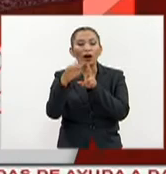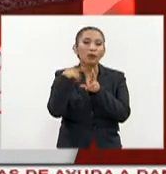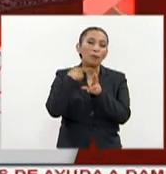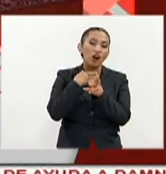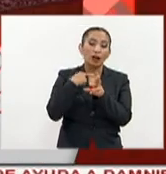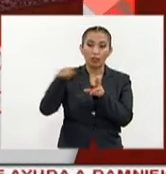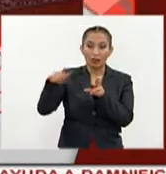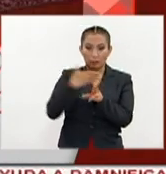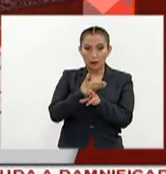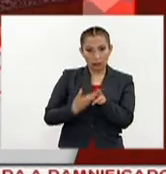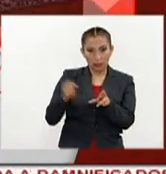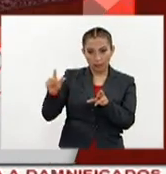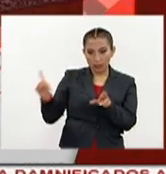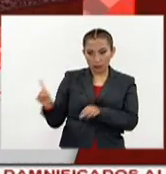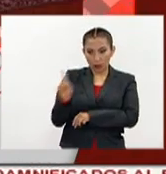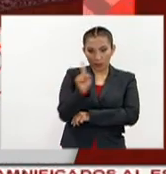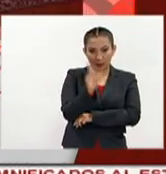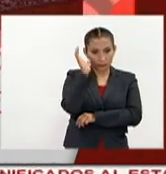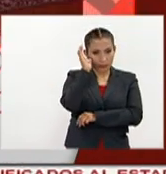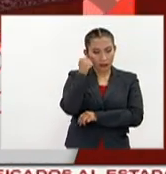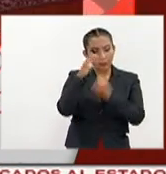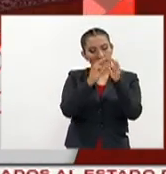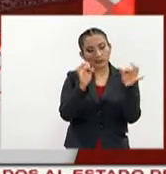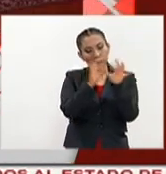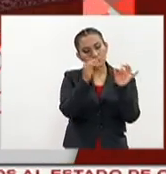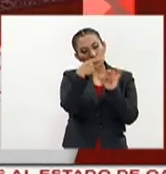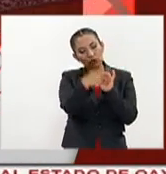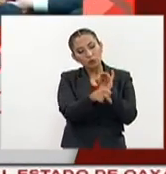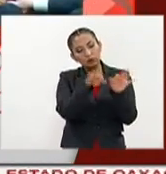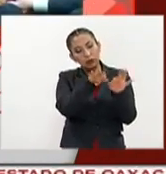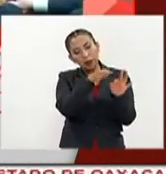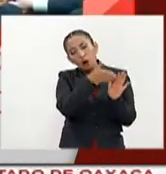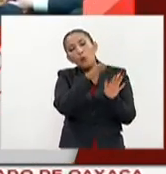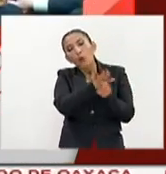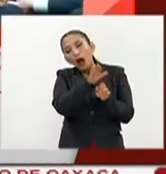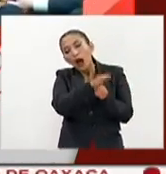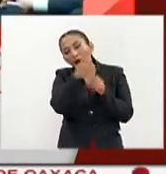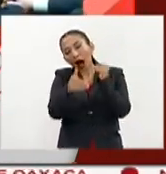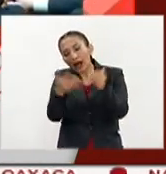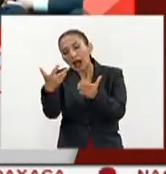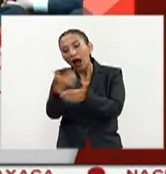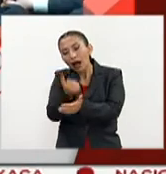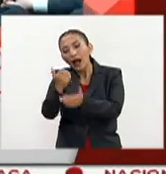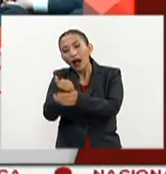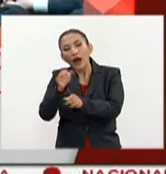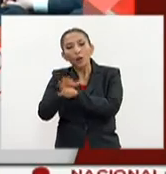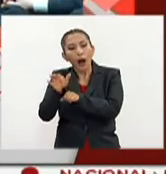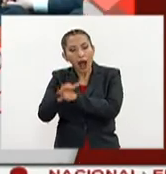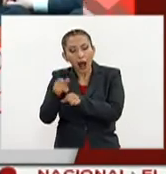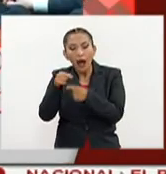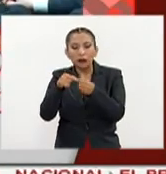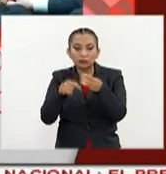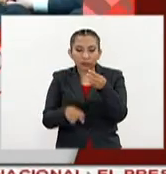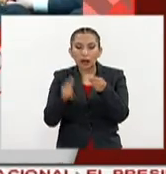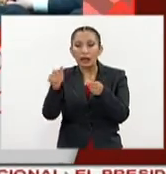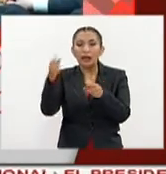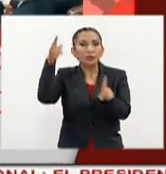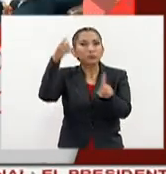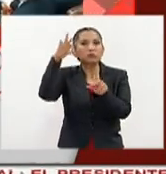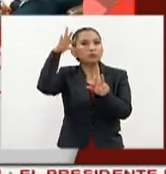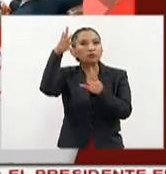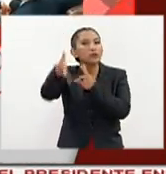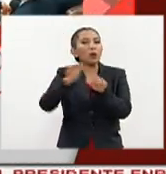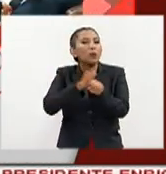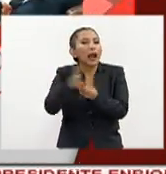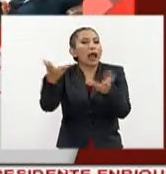donde el presidente Xi Jinping pues describe lo que se ha venido realizando, los logros alcanzados y por supuesto las metas a